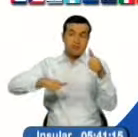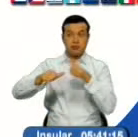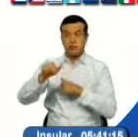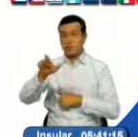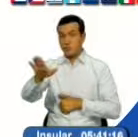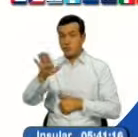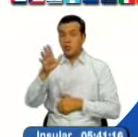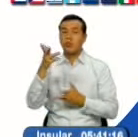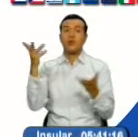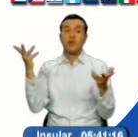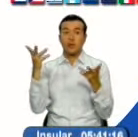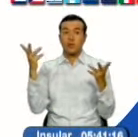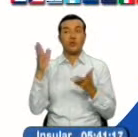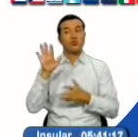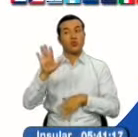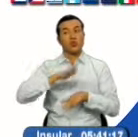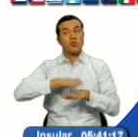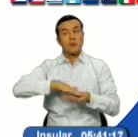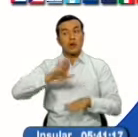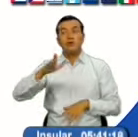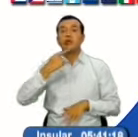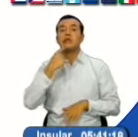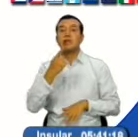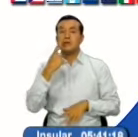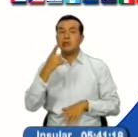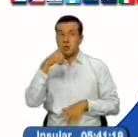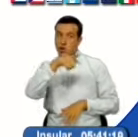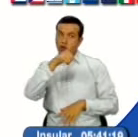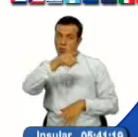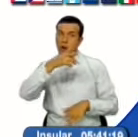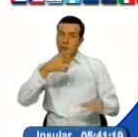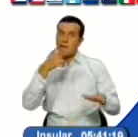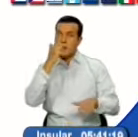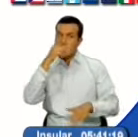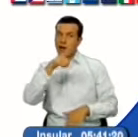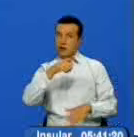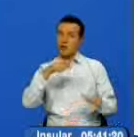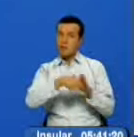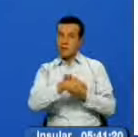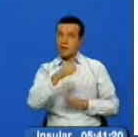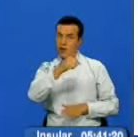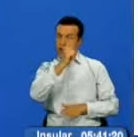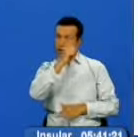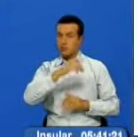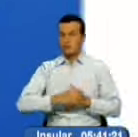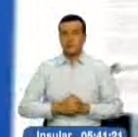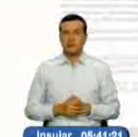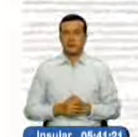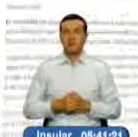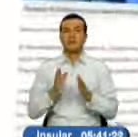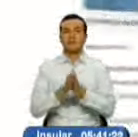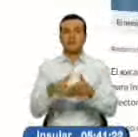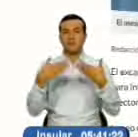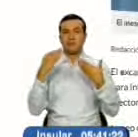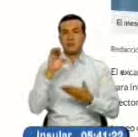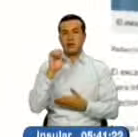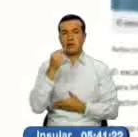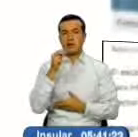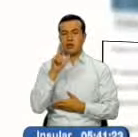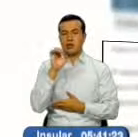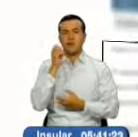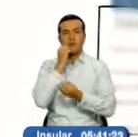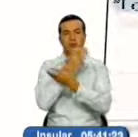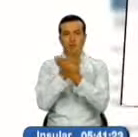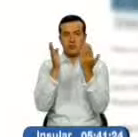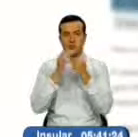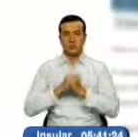aparte de la provocación de parte suya, amenazó de muerte a la persona que usted estaba provocando. Además, diario El Telégrafo informó sobre este